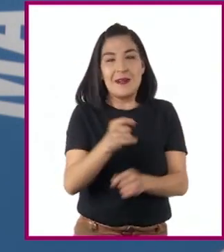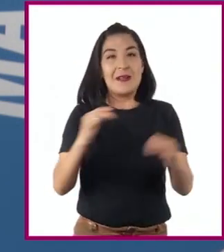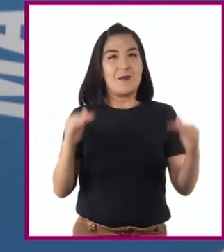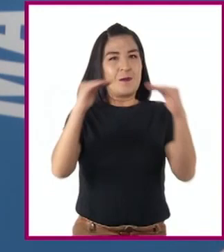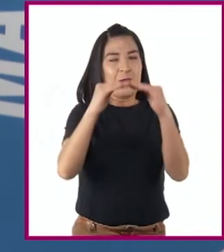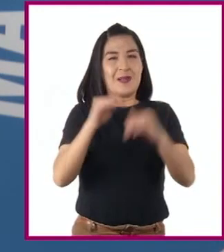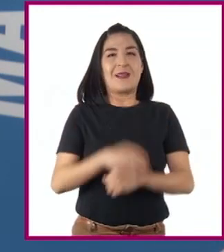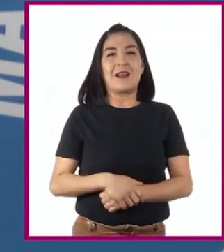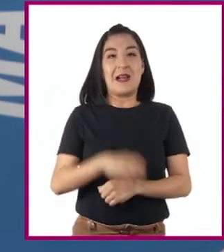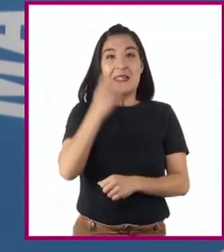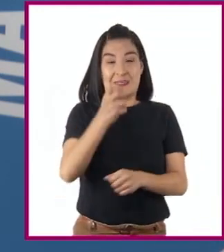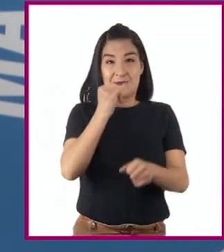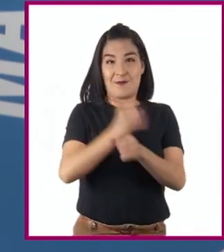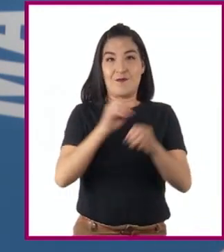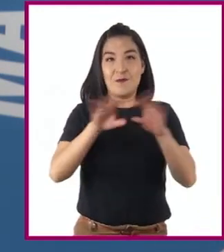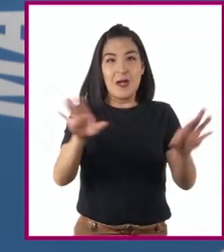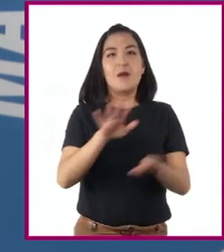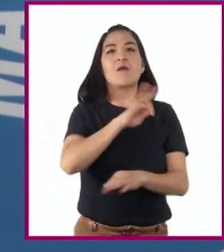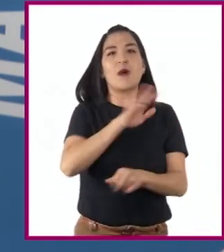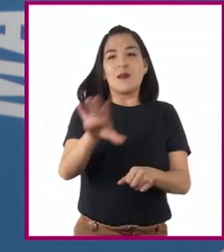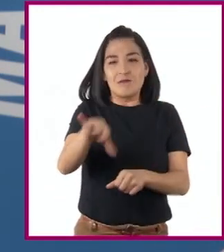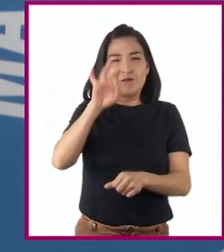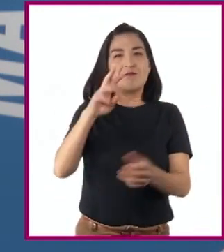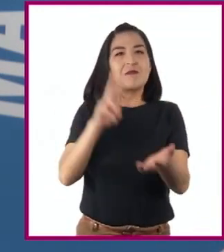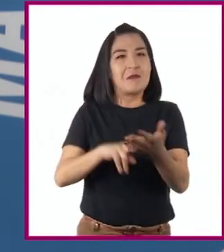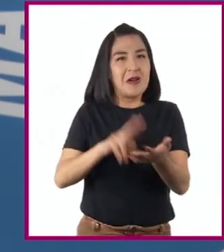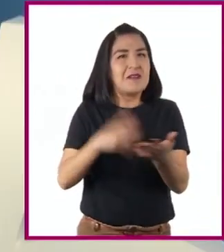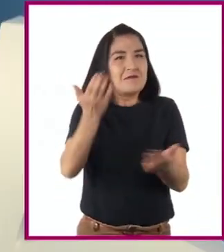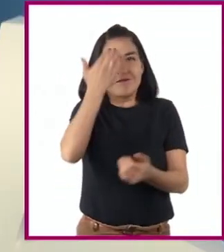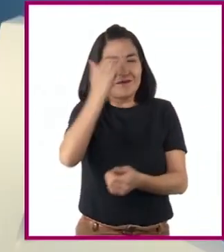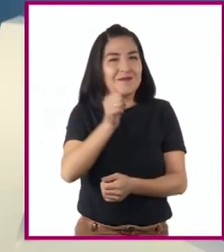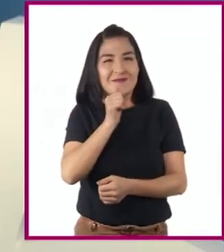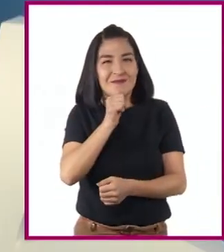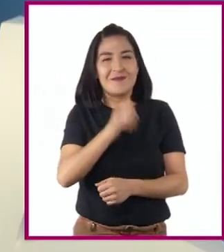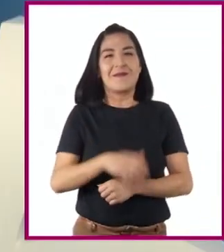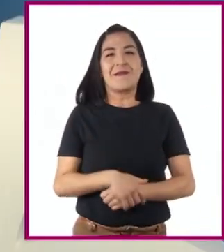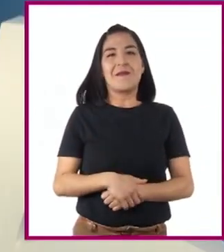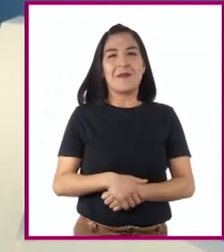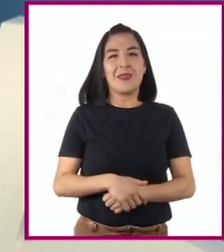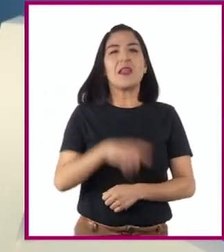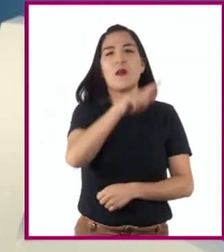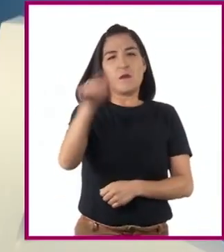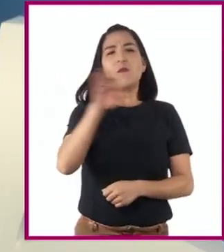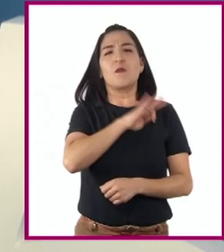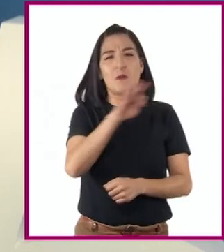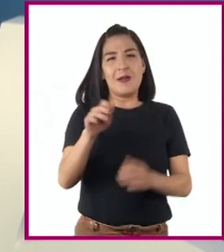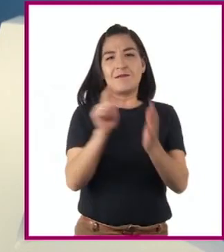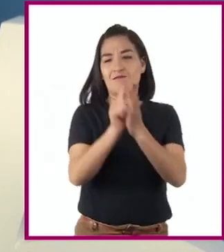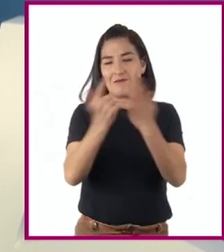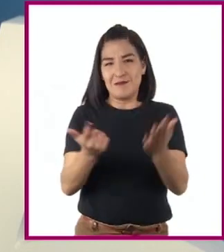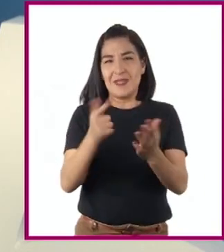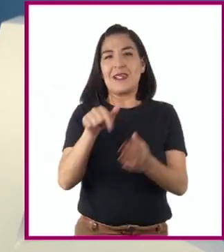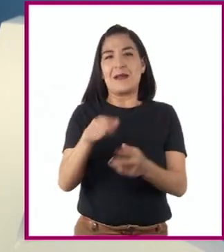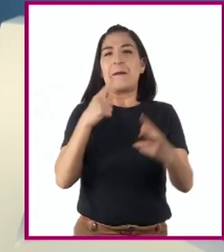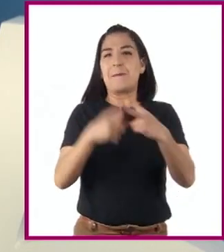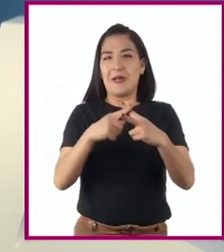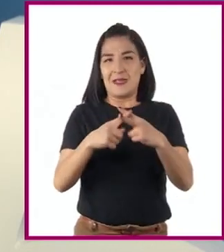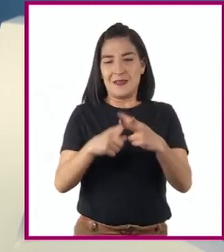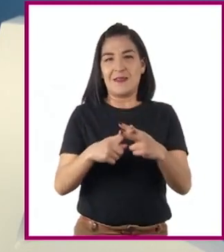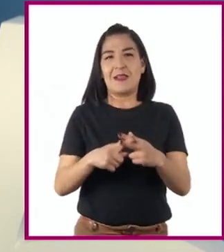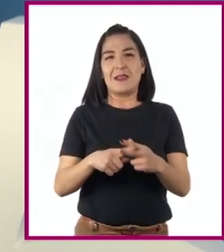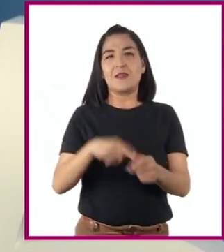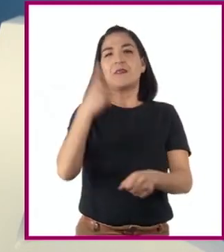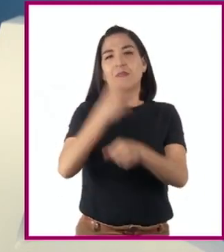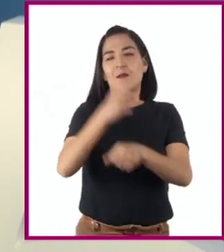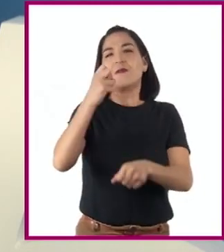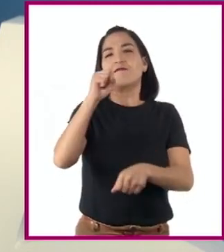¿Y con esa información encontrar los valores que se desconocen? Pueden consultar su libro de texto de matemáticas